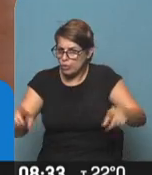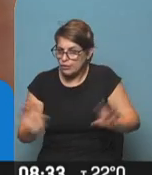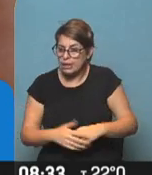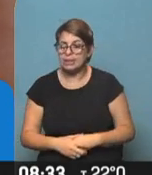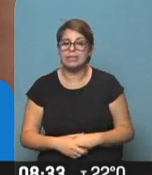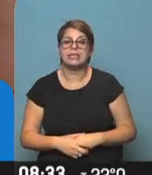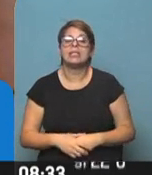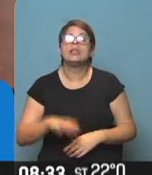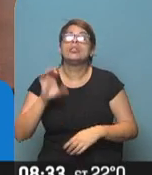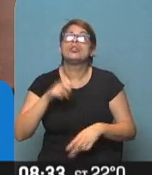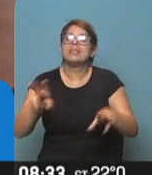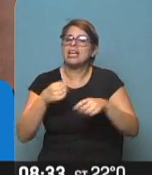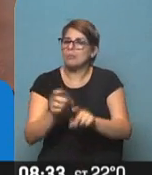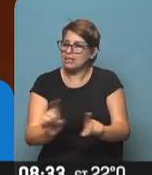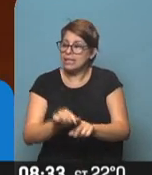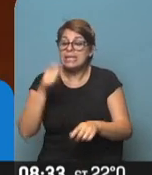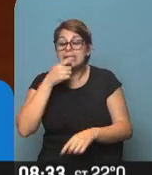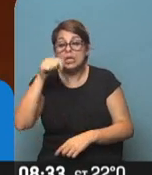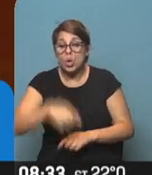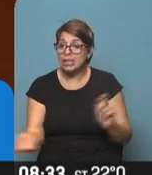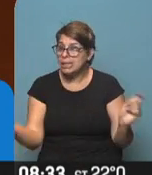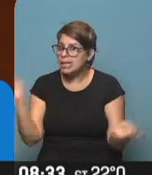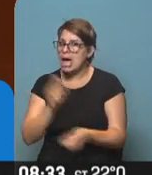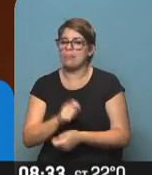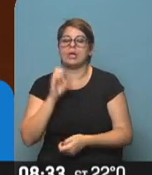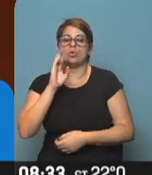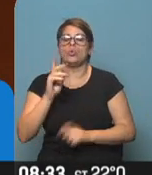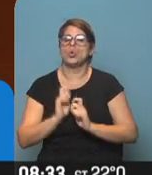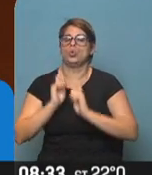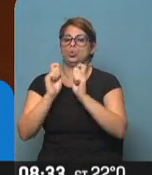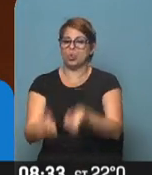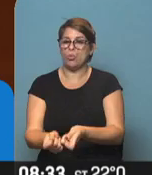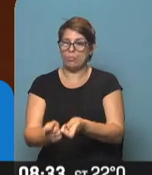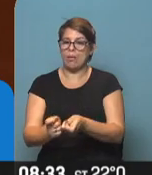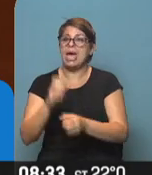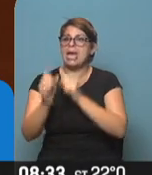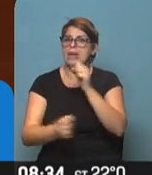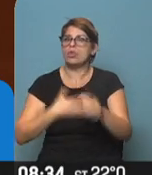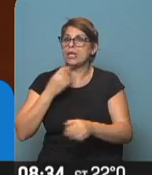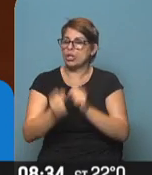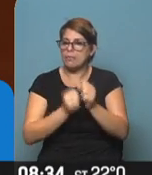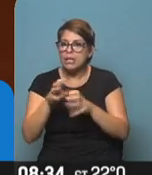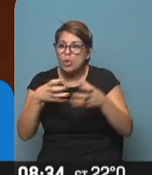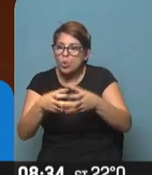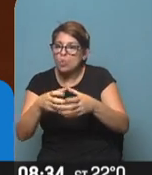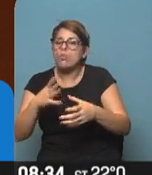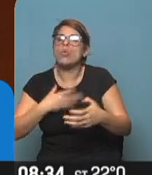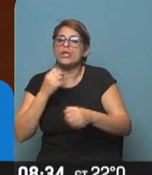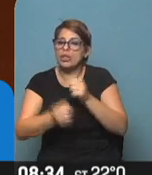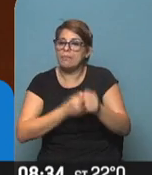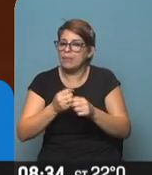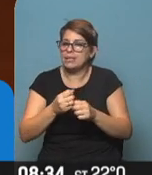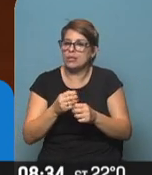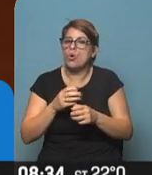allá del lucro si hoy en día cambia ese modelo jurídico de los clubes y pasan a manos de empresarios o grupos empresarios está perdiendo esa